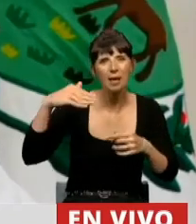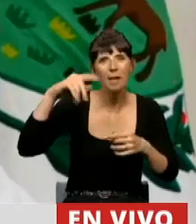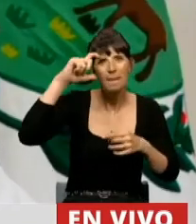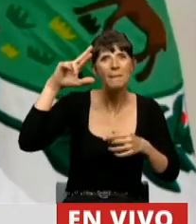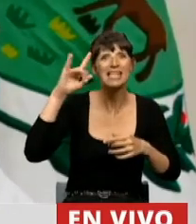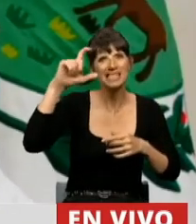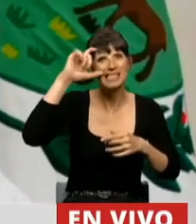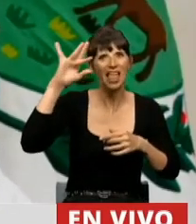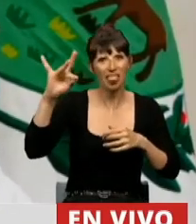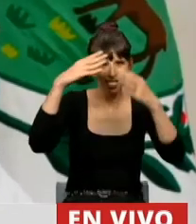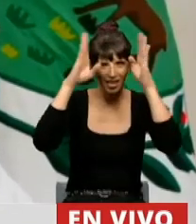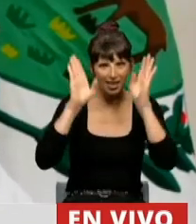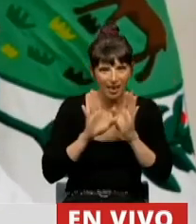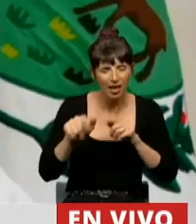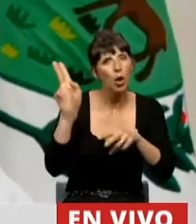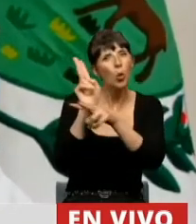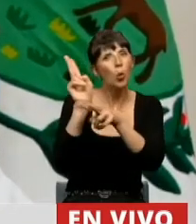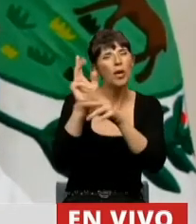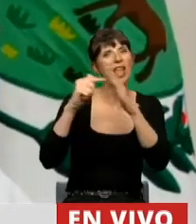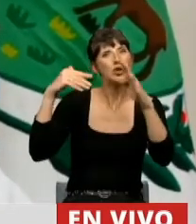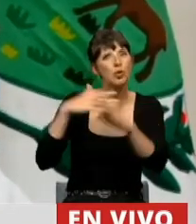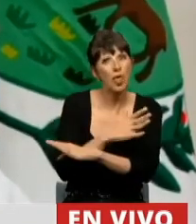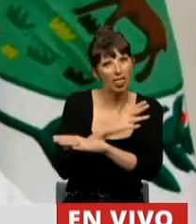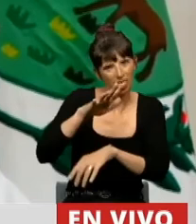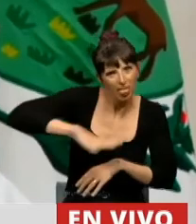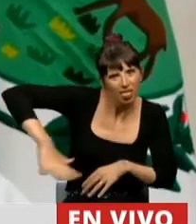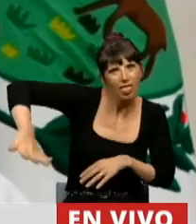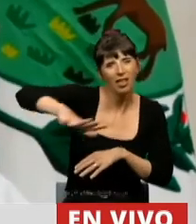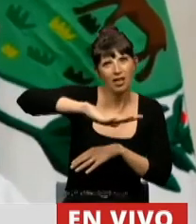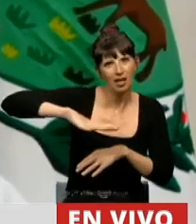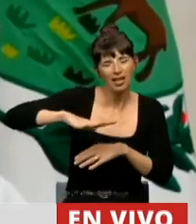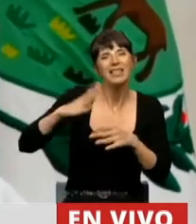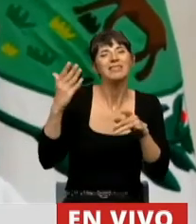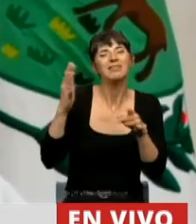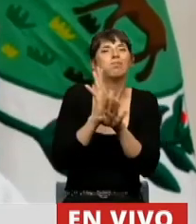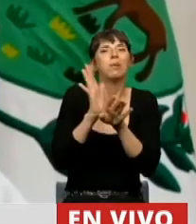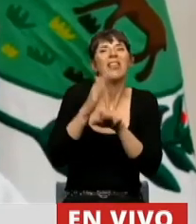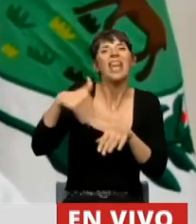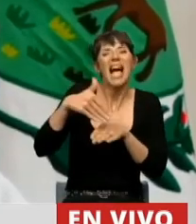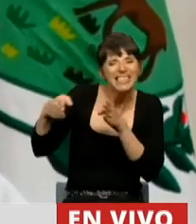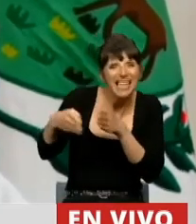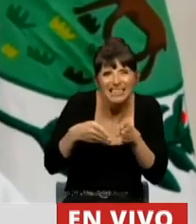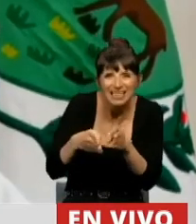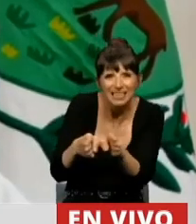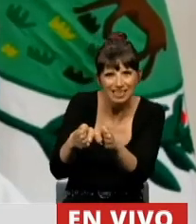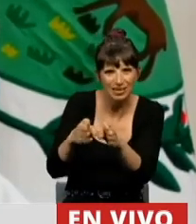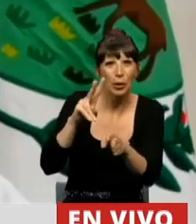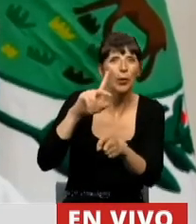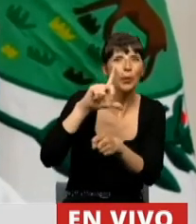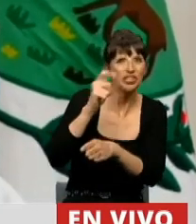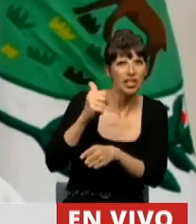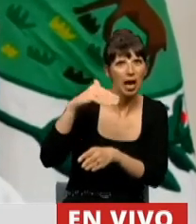Luis, y en especial desde la ciudad de la calle Angosta, la ciudad de Villa Mercedes, y de este